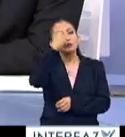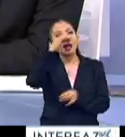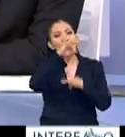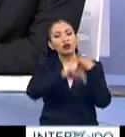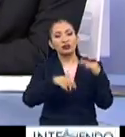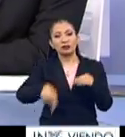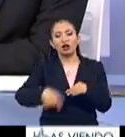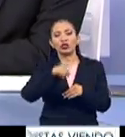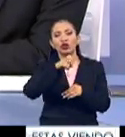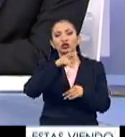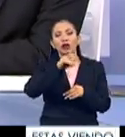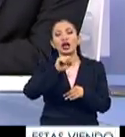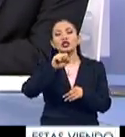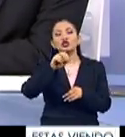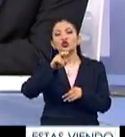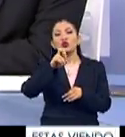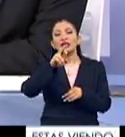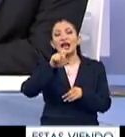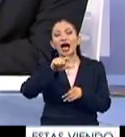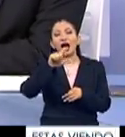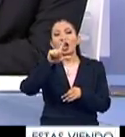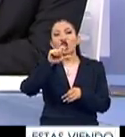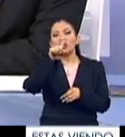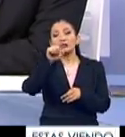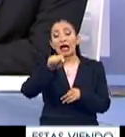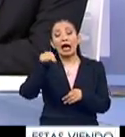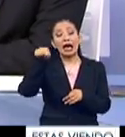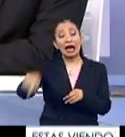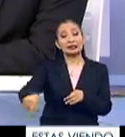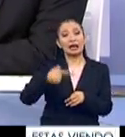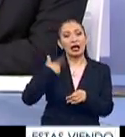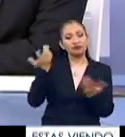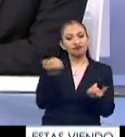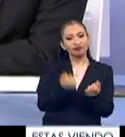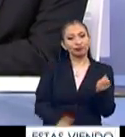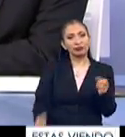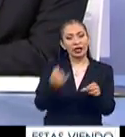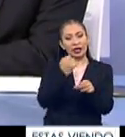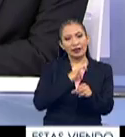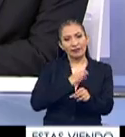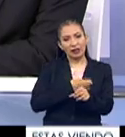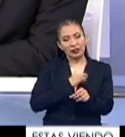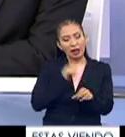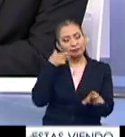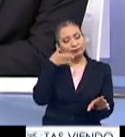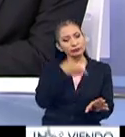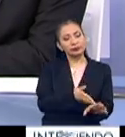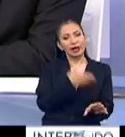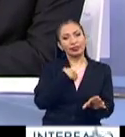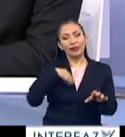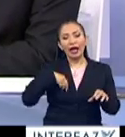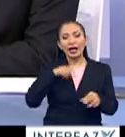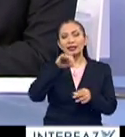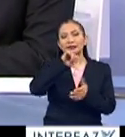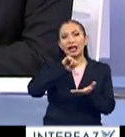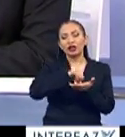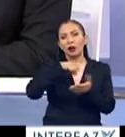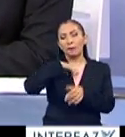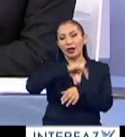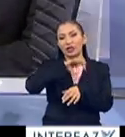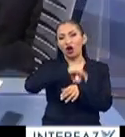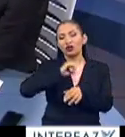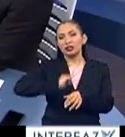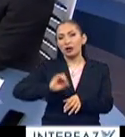acompaña en el estudio la doctora Surya Loza Jalil. Ella es infectóloga del Hospital de Especialidad del Centro Médico Nacional Siglo XXI.